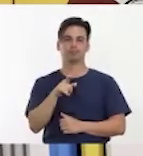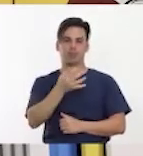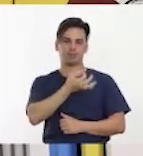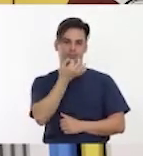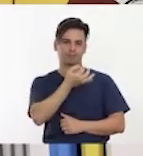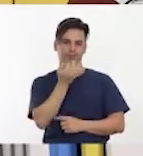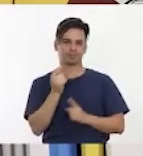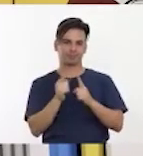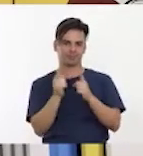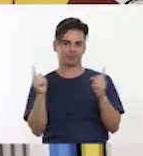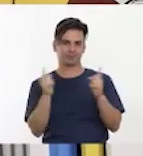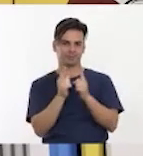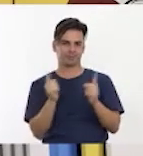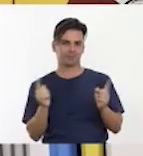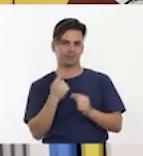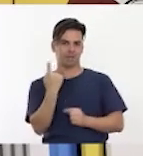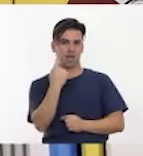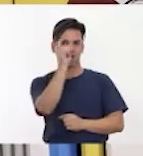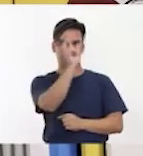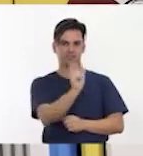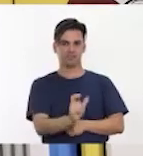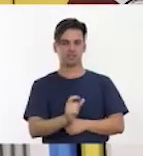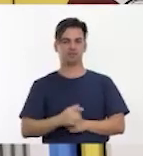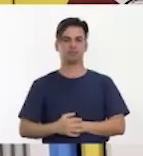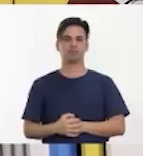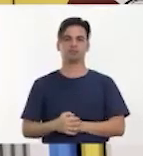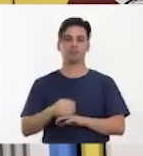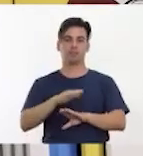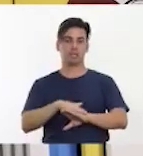comentada, para que después puedan